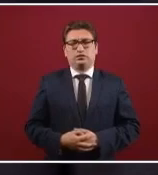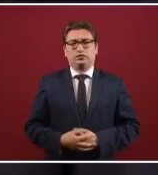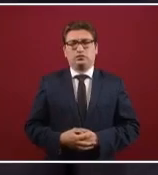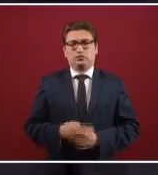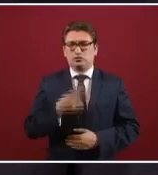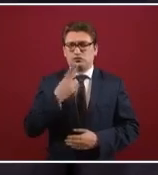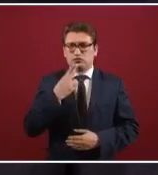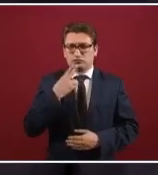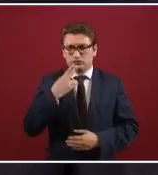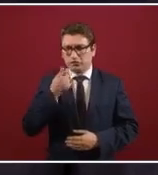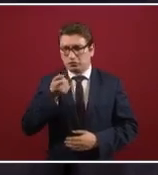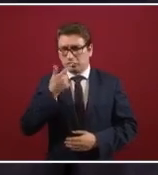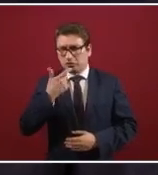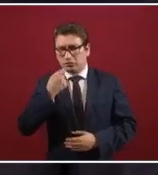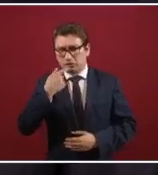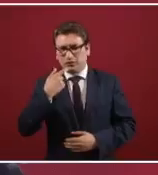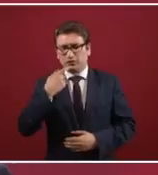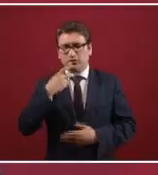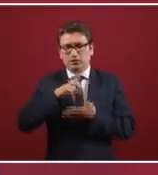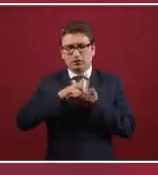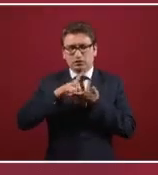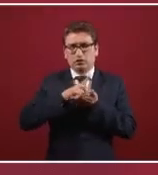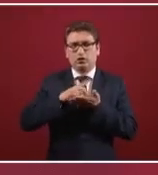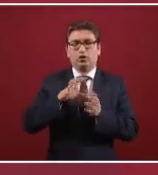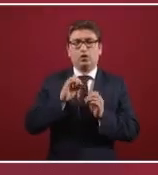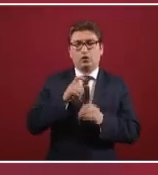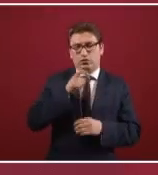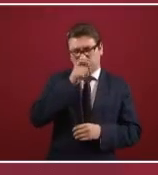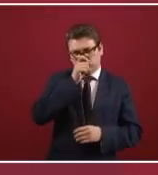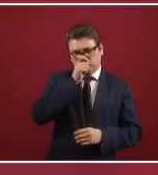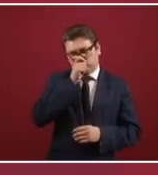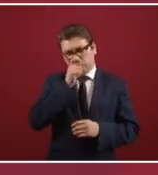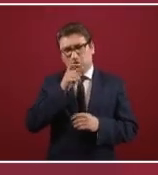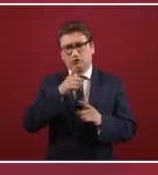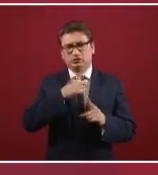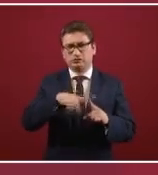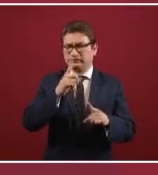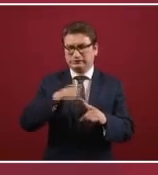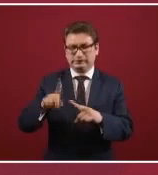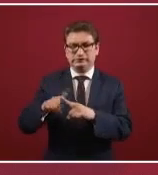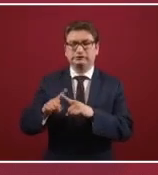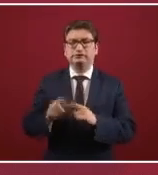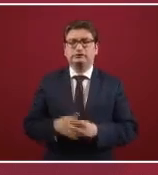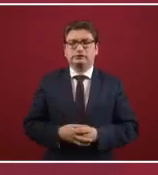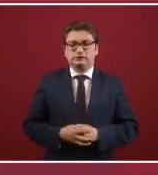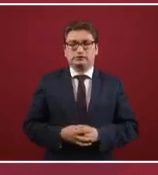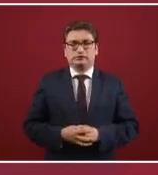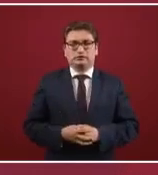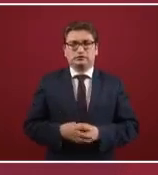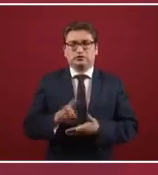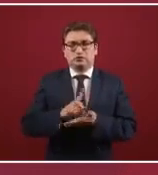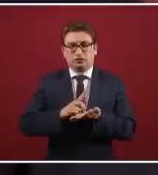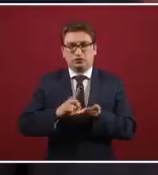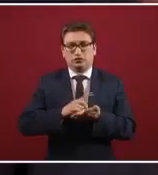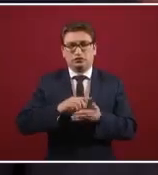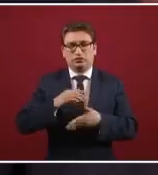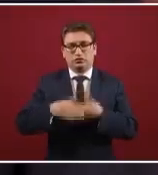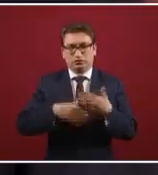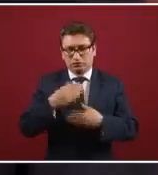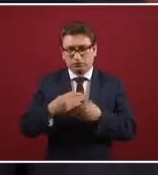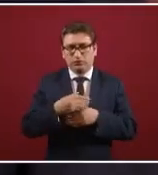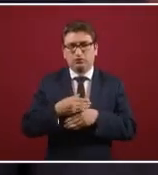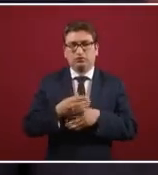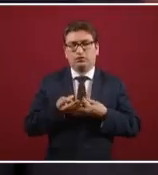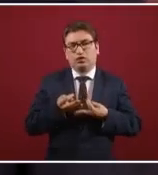toman ingieren esas pastillas o inhalan esas drogas ya se vuelven